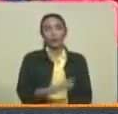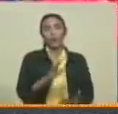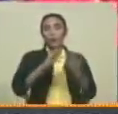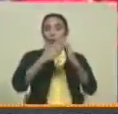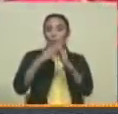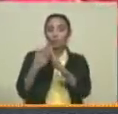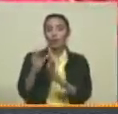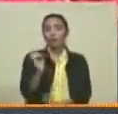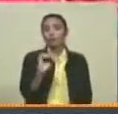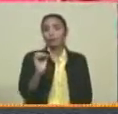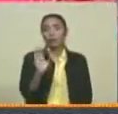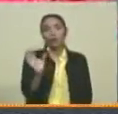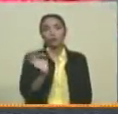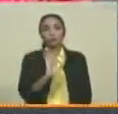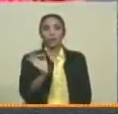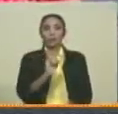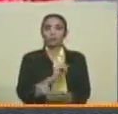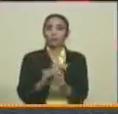Es la desesperanza.